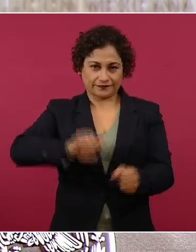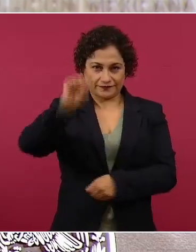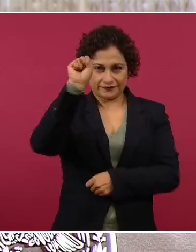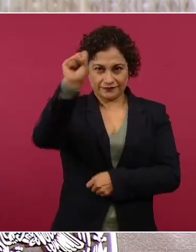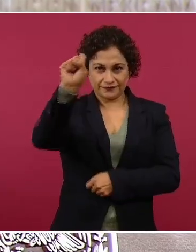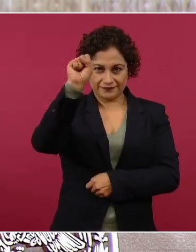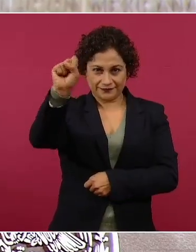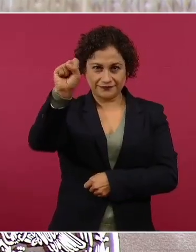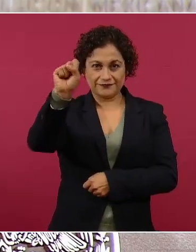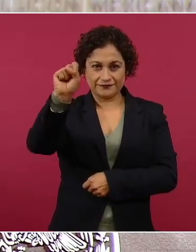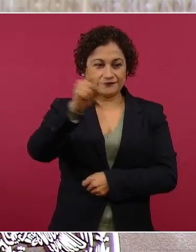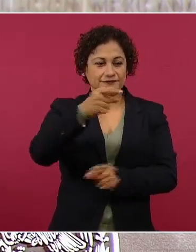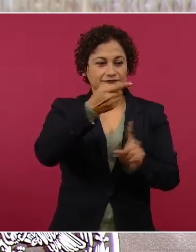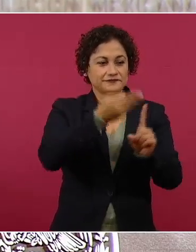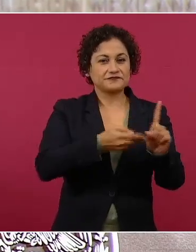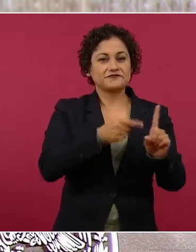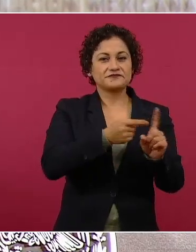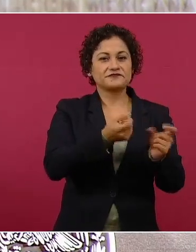que decían: soy charro y qué.